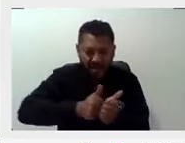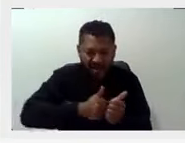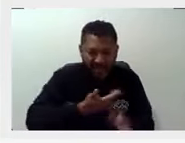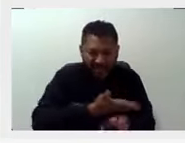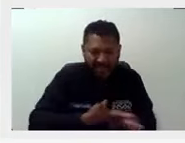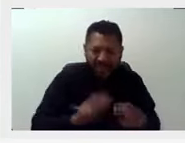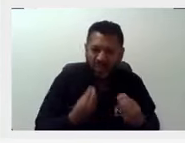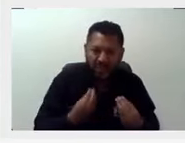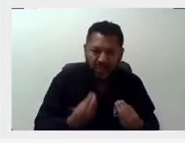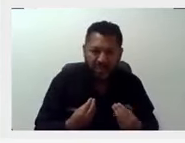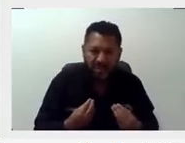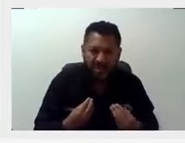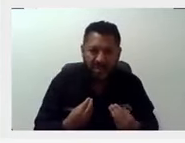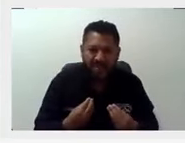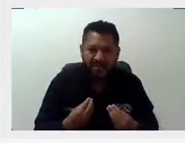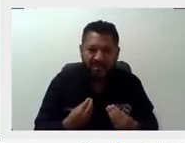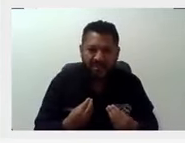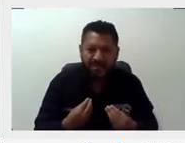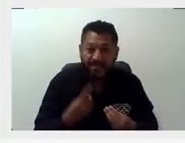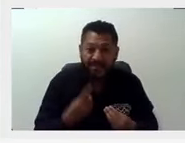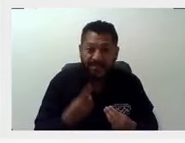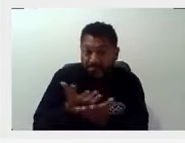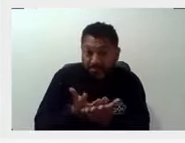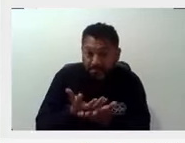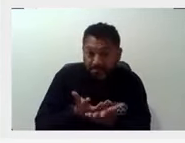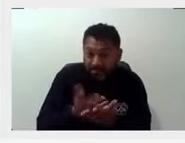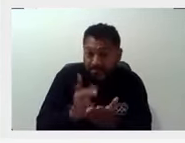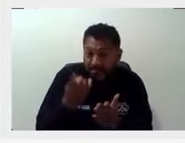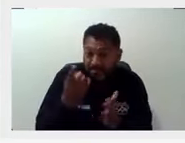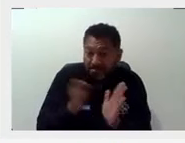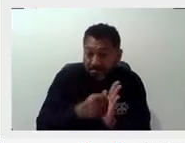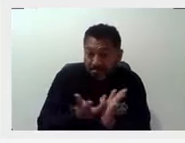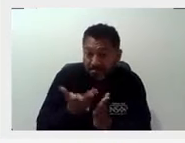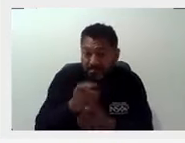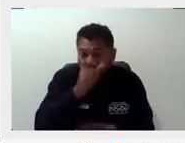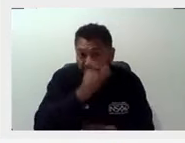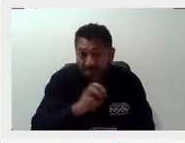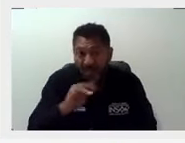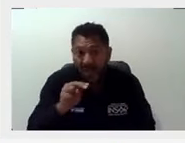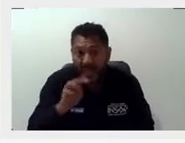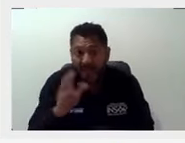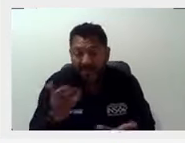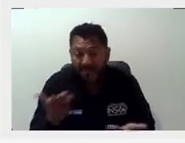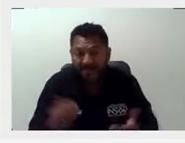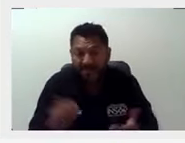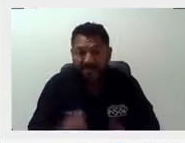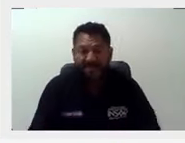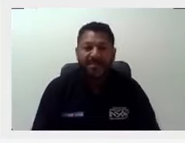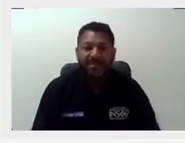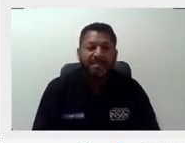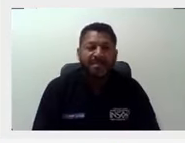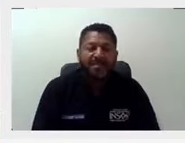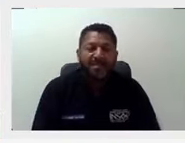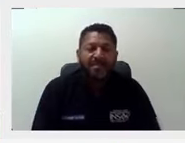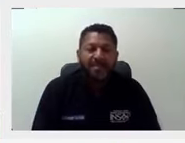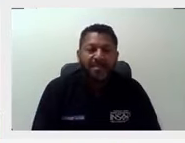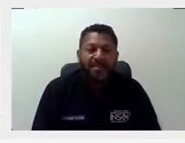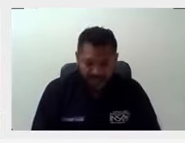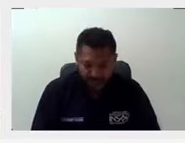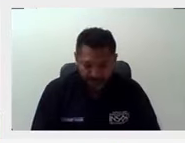¿Tienen alguna sugerencia ustedes, algún tip? Mónica y... Pues yo creería, Juan,